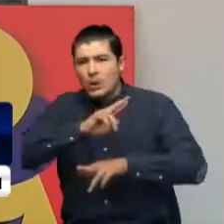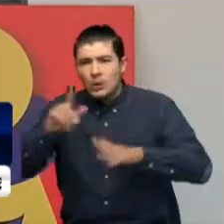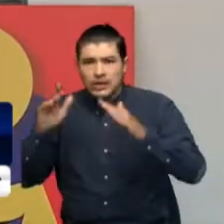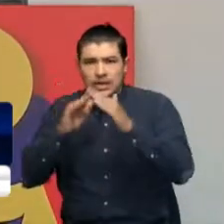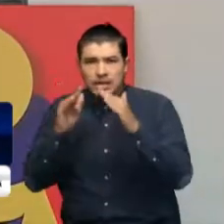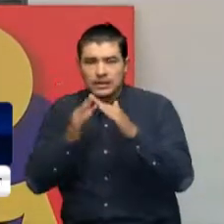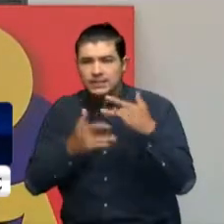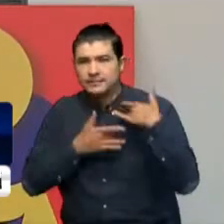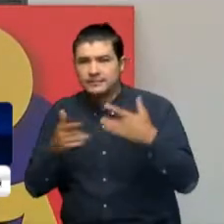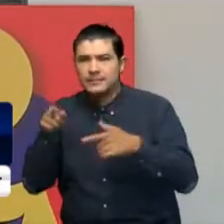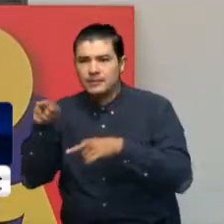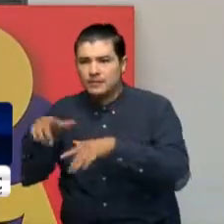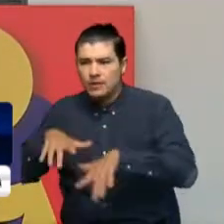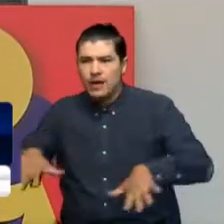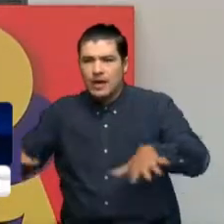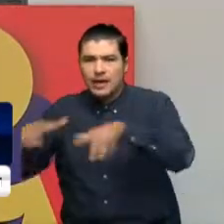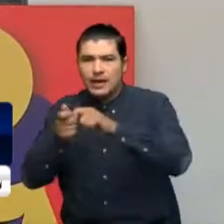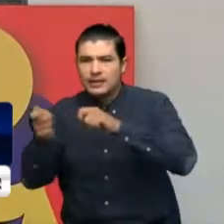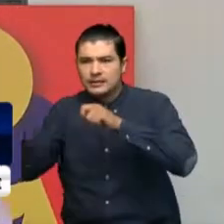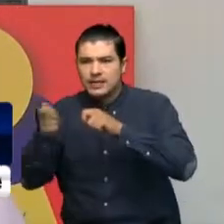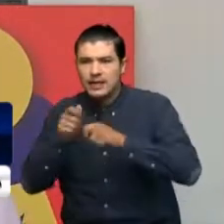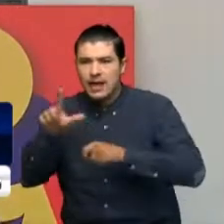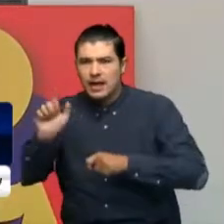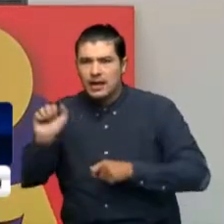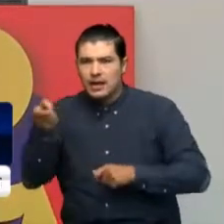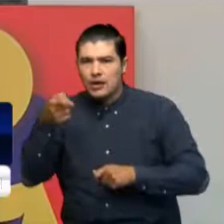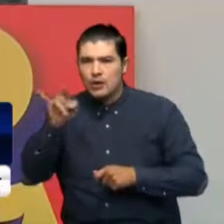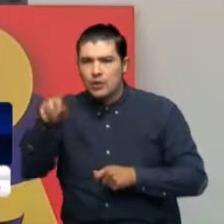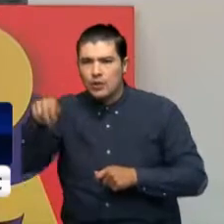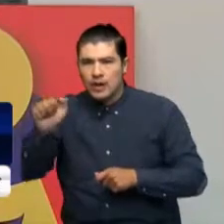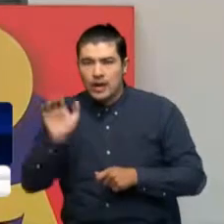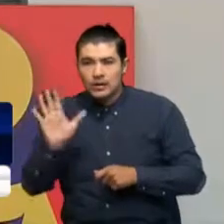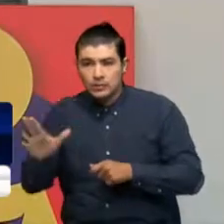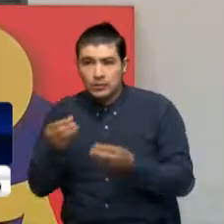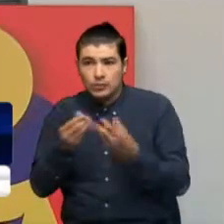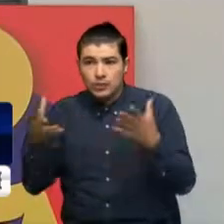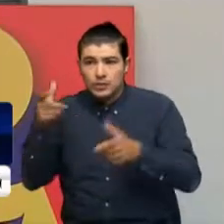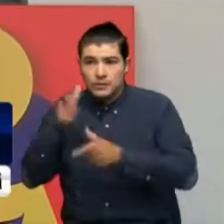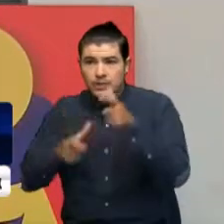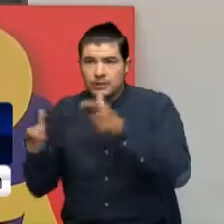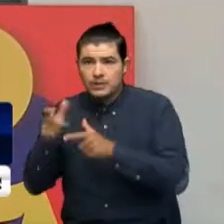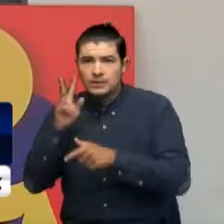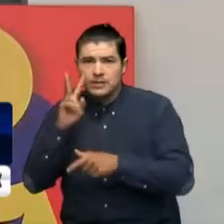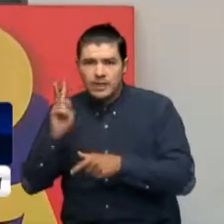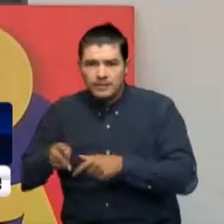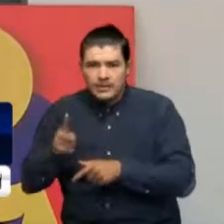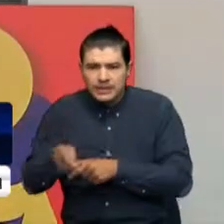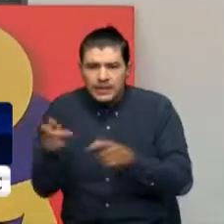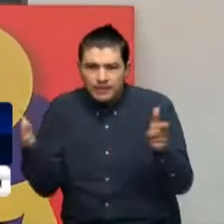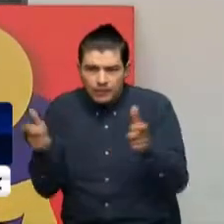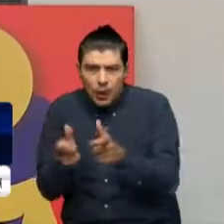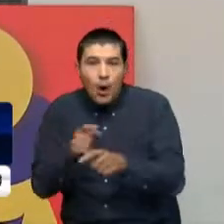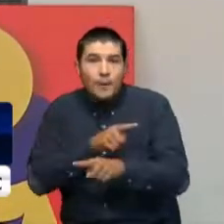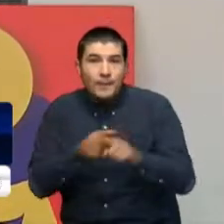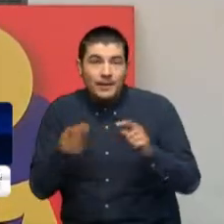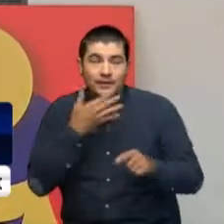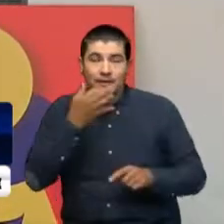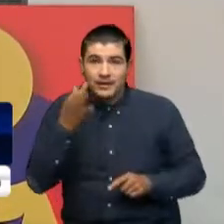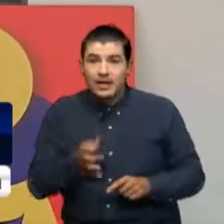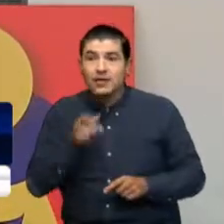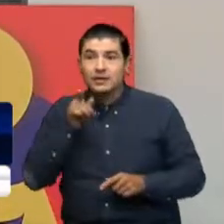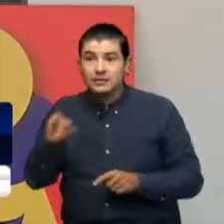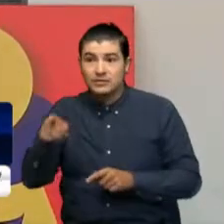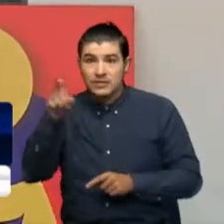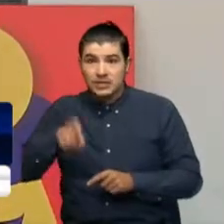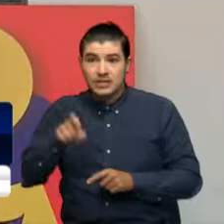solidaria en un sector cercano a la laguna, a donde el número de caminantes ya es menor, pero son los que realmente están necesitando en